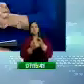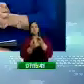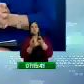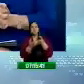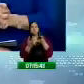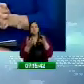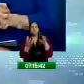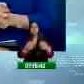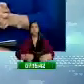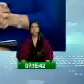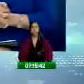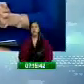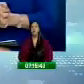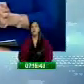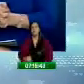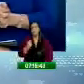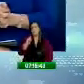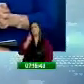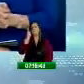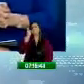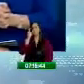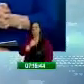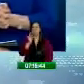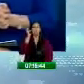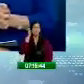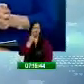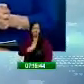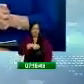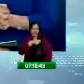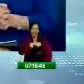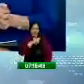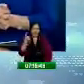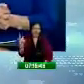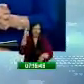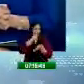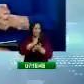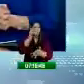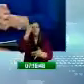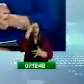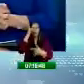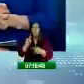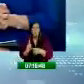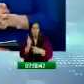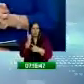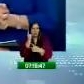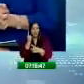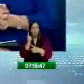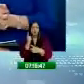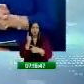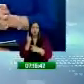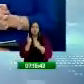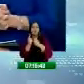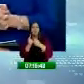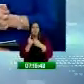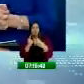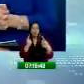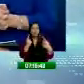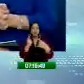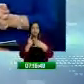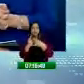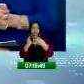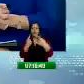estaban ligados a casos importados, campos y los conglomerados estaban dependientes de un caso